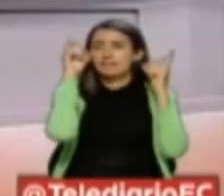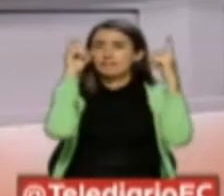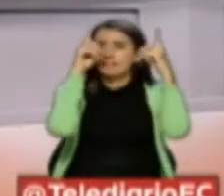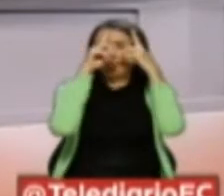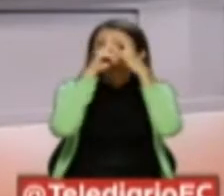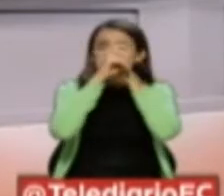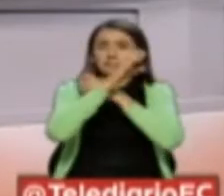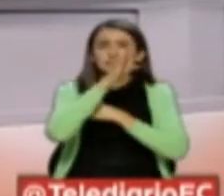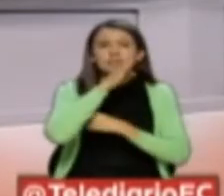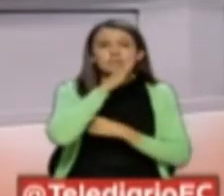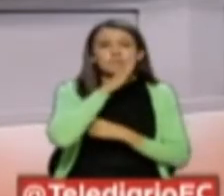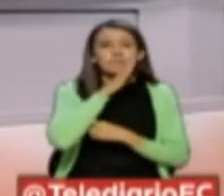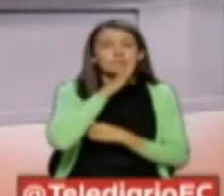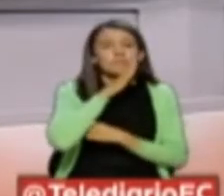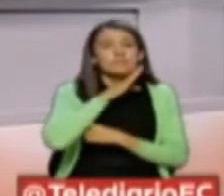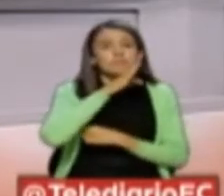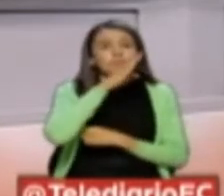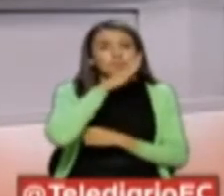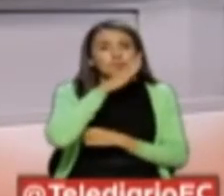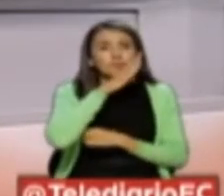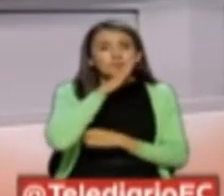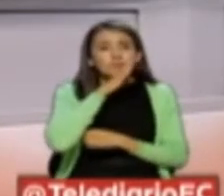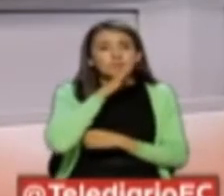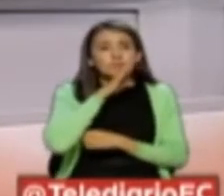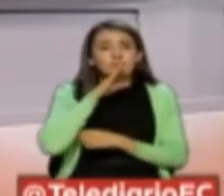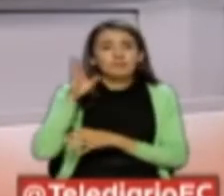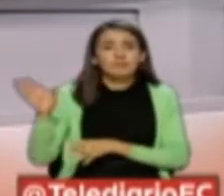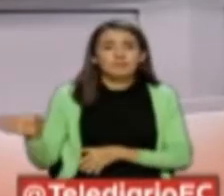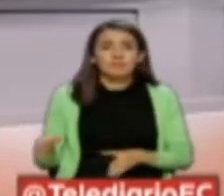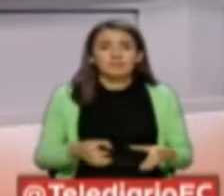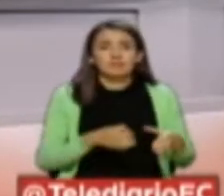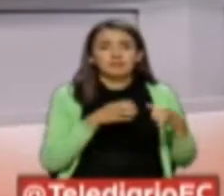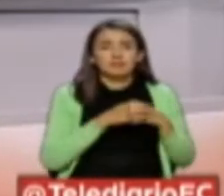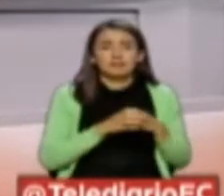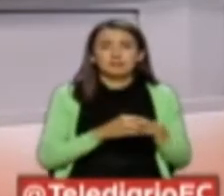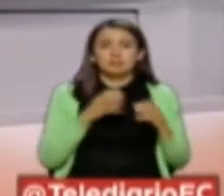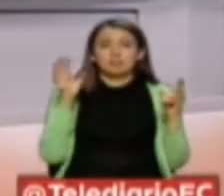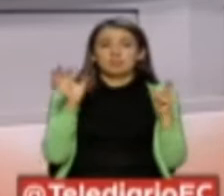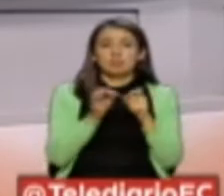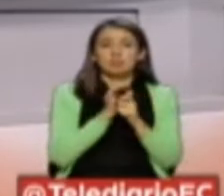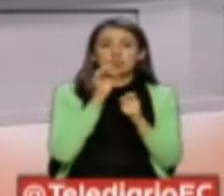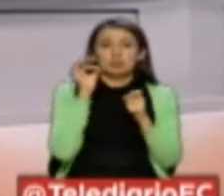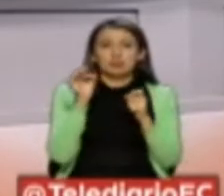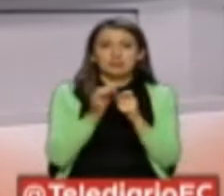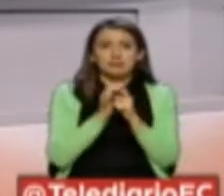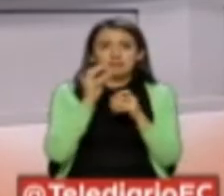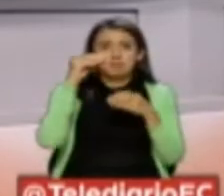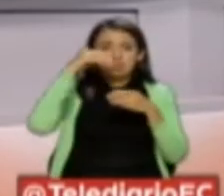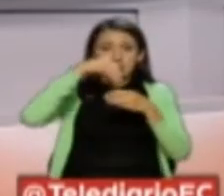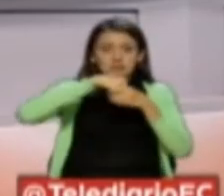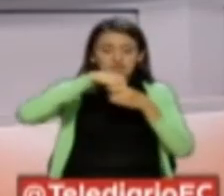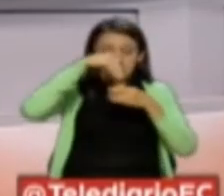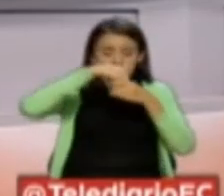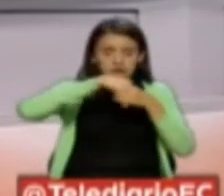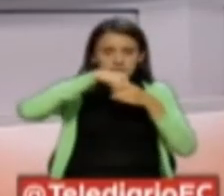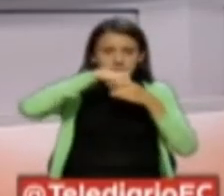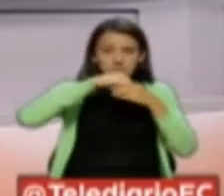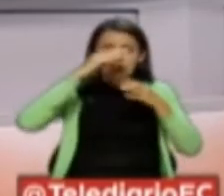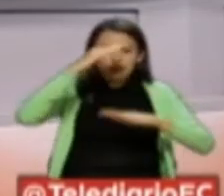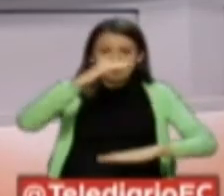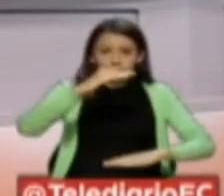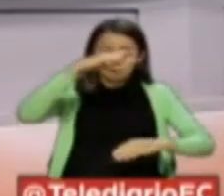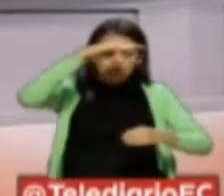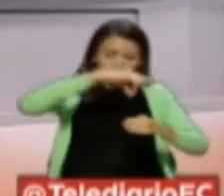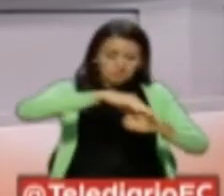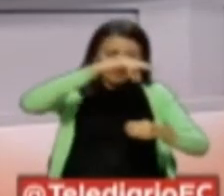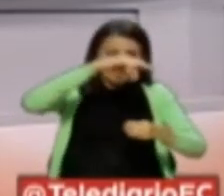de mucha paciencia. Yo siempre motricidad me he preguntado, fina, y lo que extremadamente desarrollada detrás de cámaras, ¿cómo puede introducir todo esto dentro de una botella?